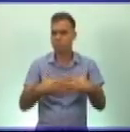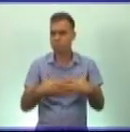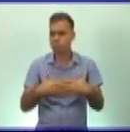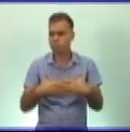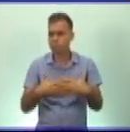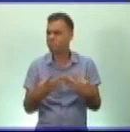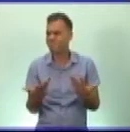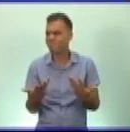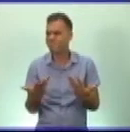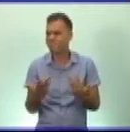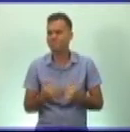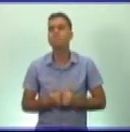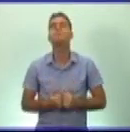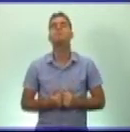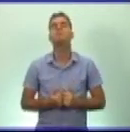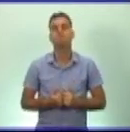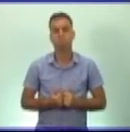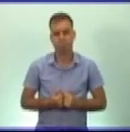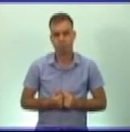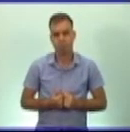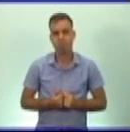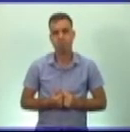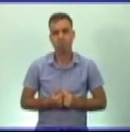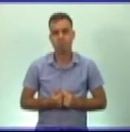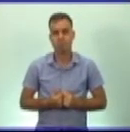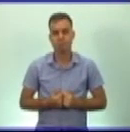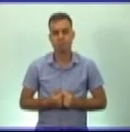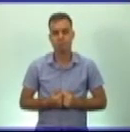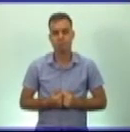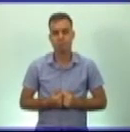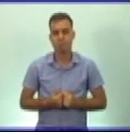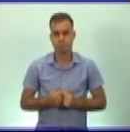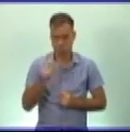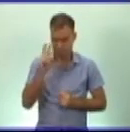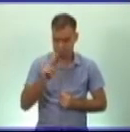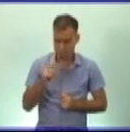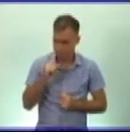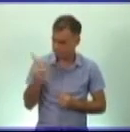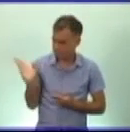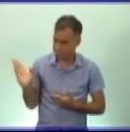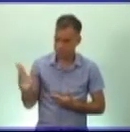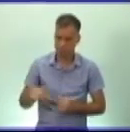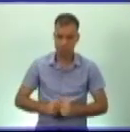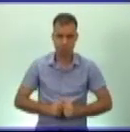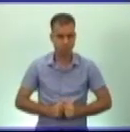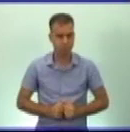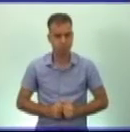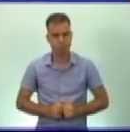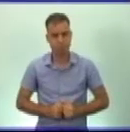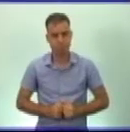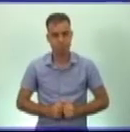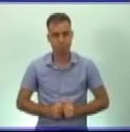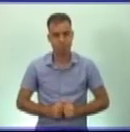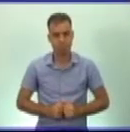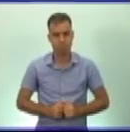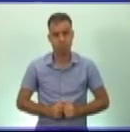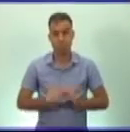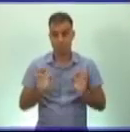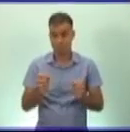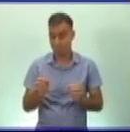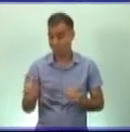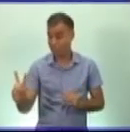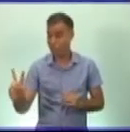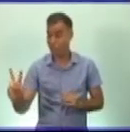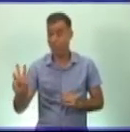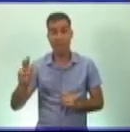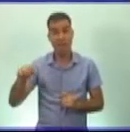reacción química? Bueno, podemos decir entonces que por cada 2 átomos de magnesio, y obsérvenlo acá, que ese coeficiente me está diciendo